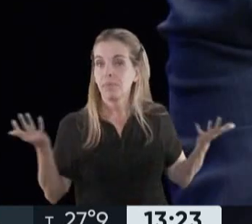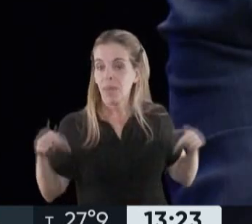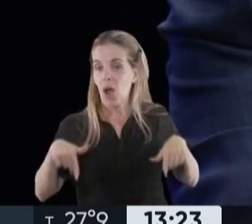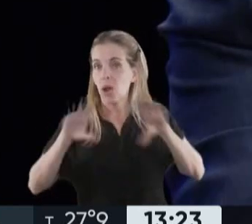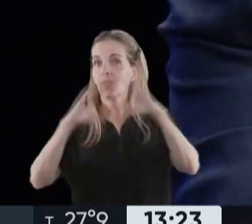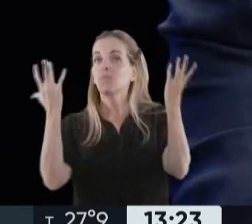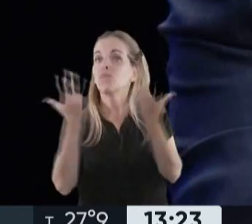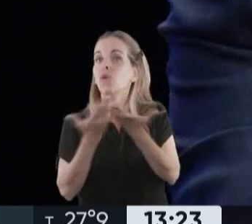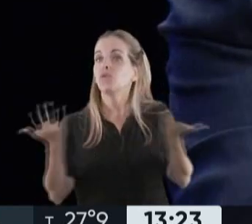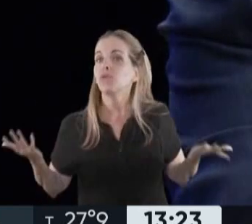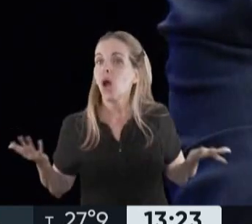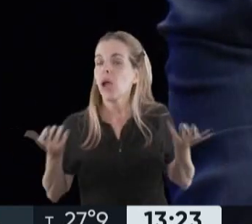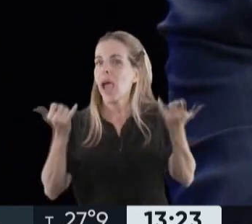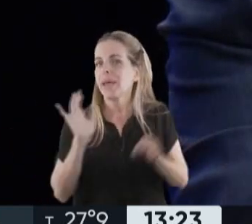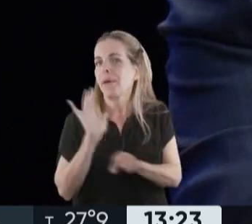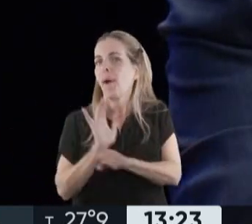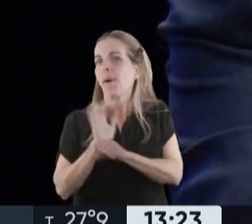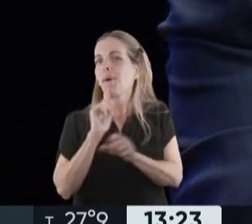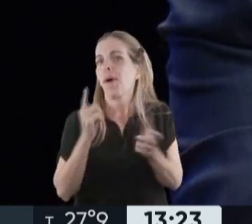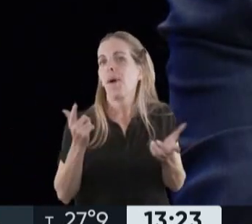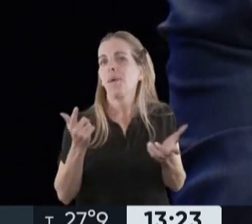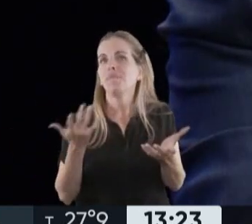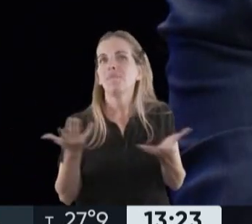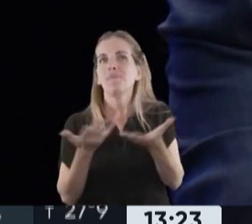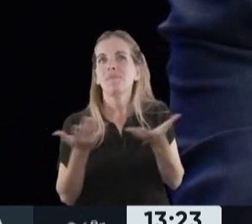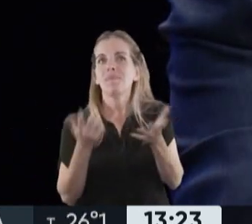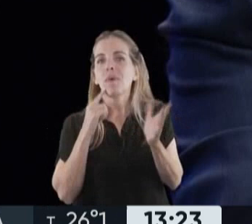somete a infinitos exámenes, porque